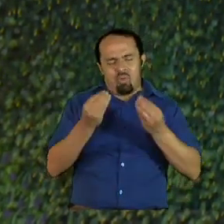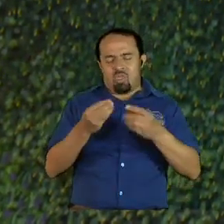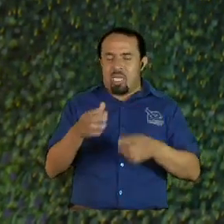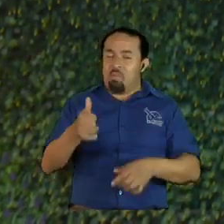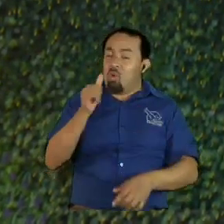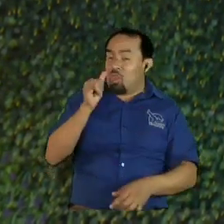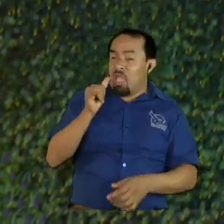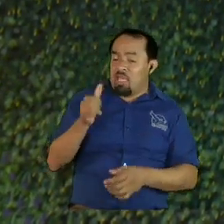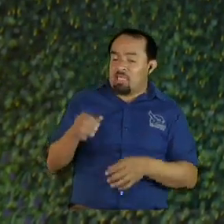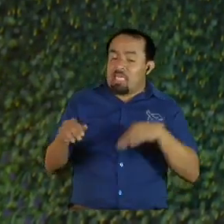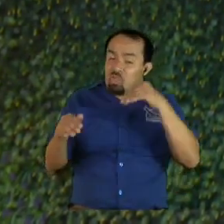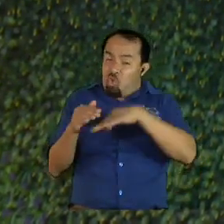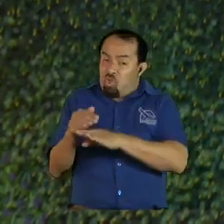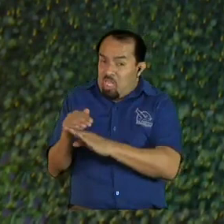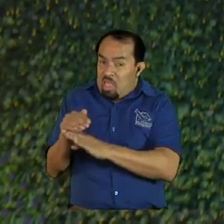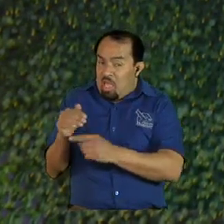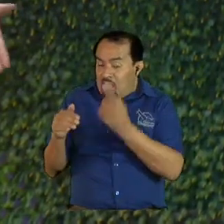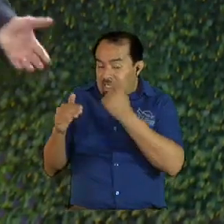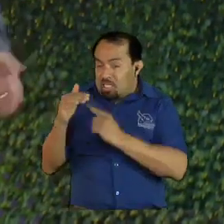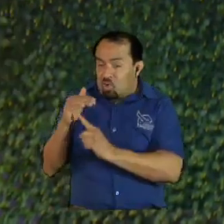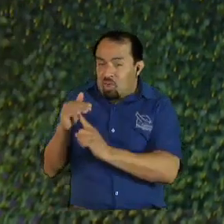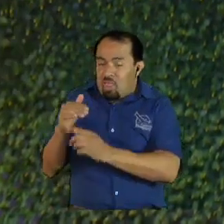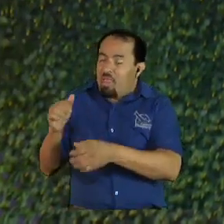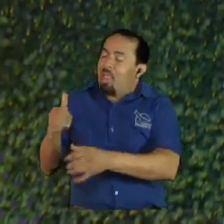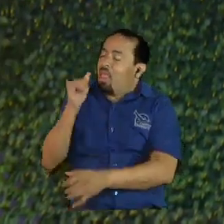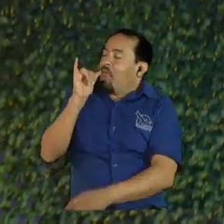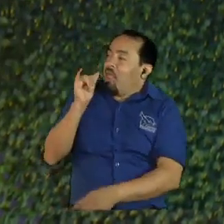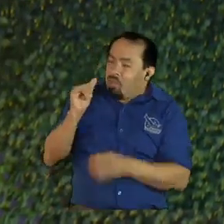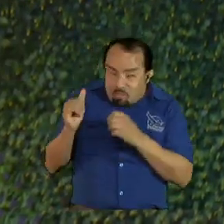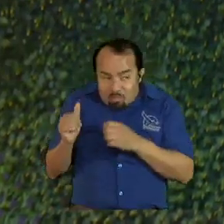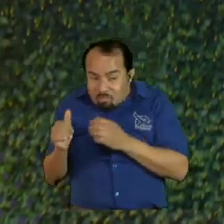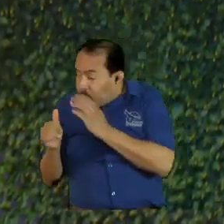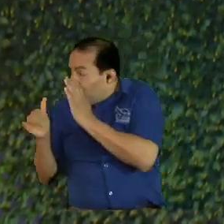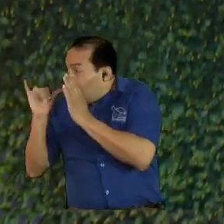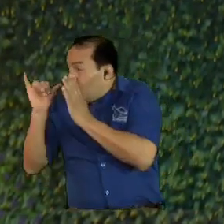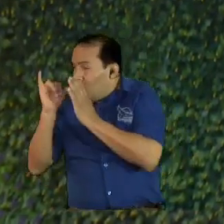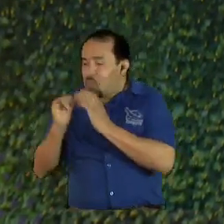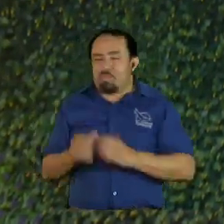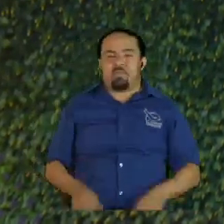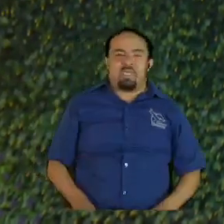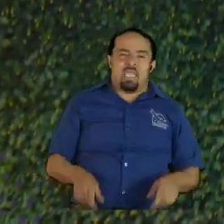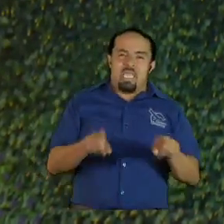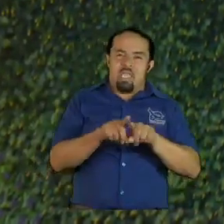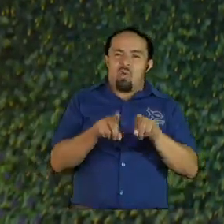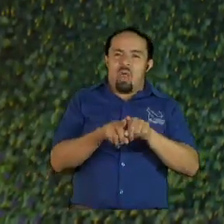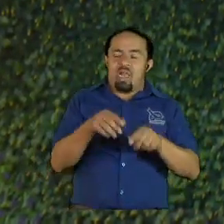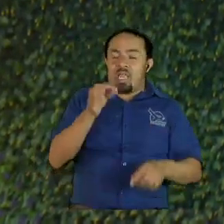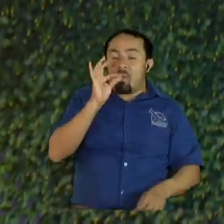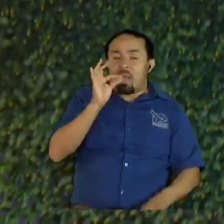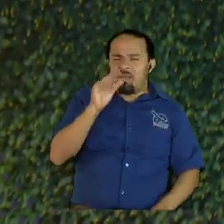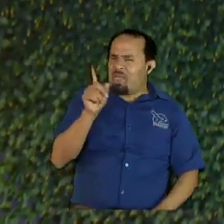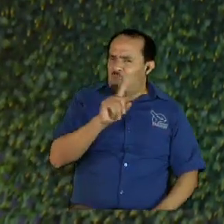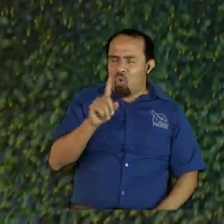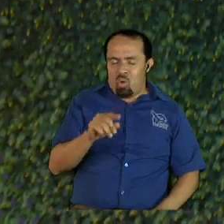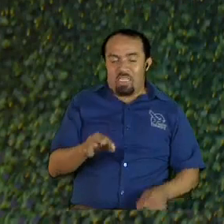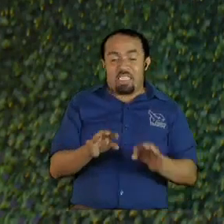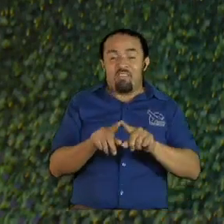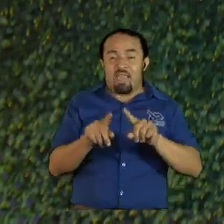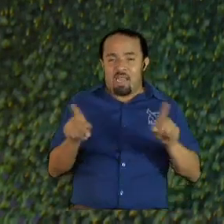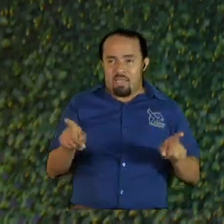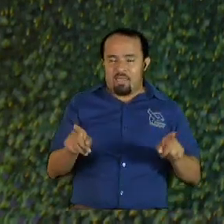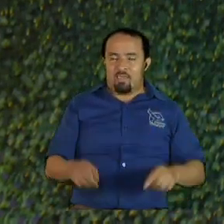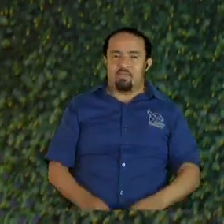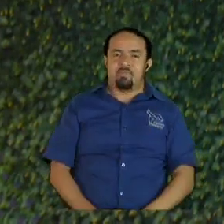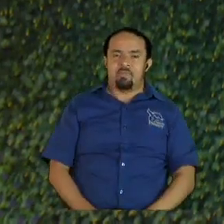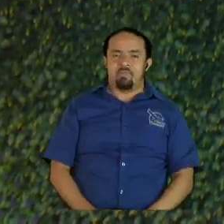echa sus capirulazos a escondidas. ¿Y por qué? Ah, de la misma manera que me echo mi café. No, el café no ataranta, le quita